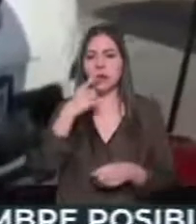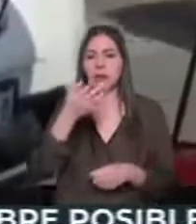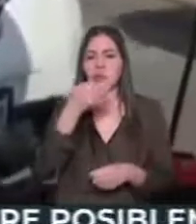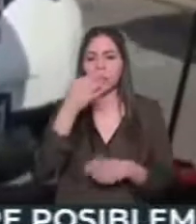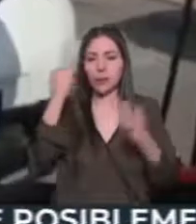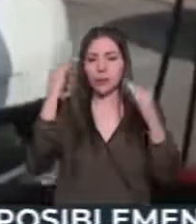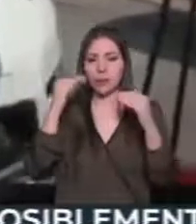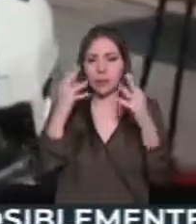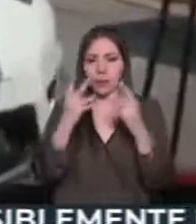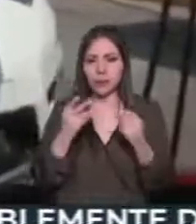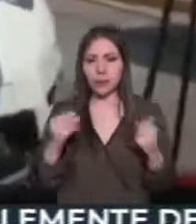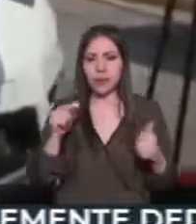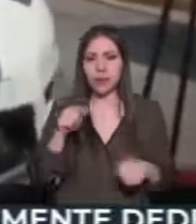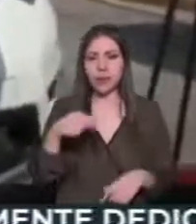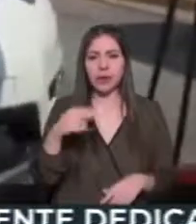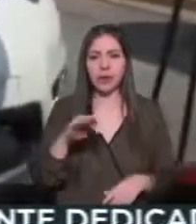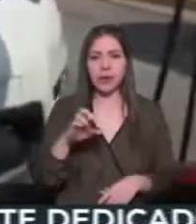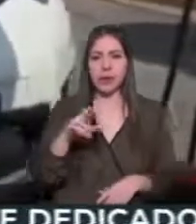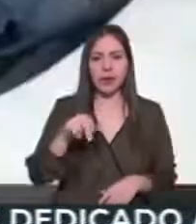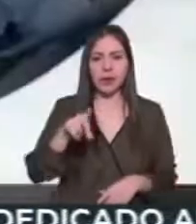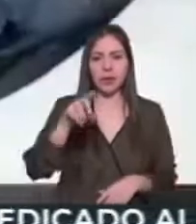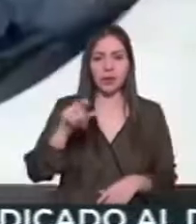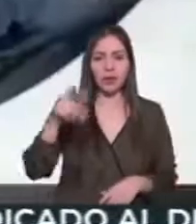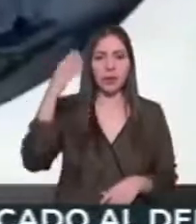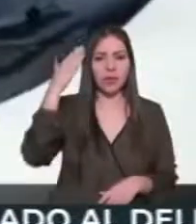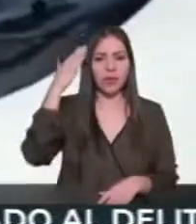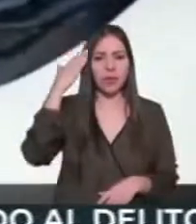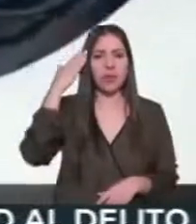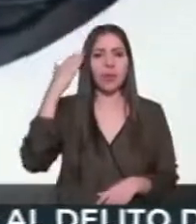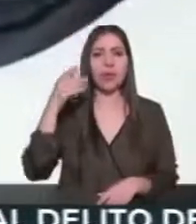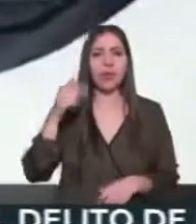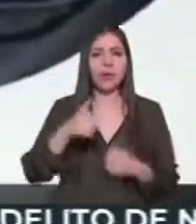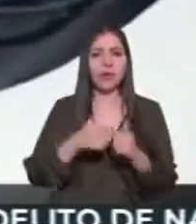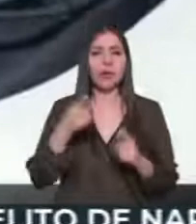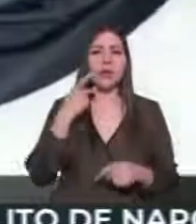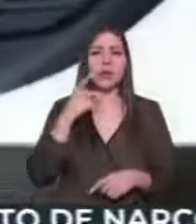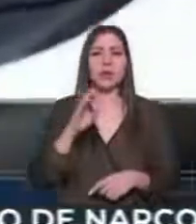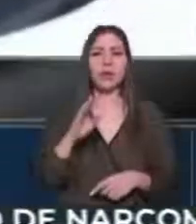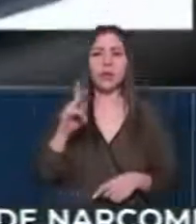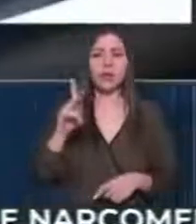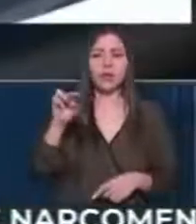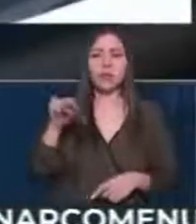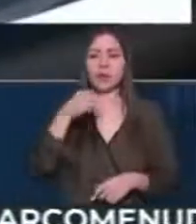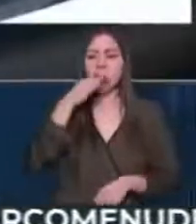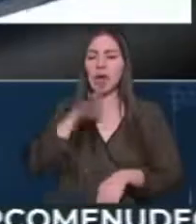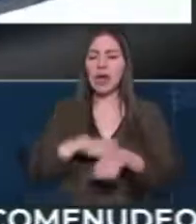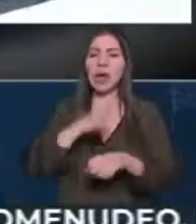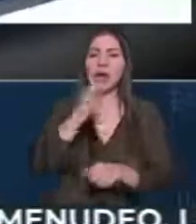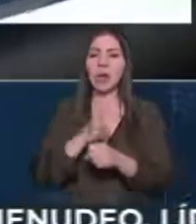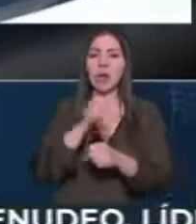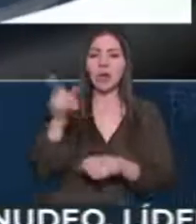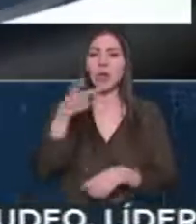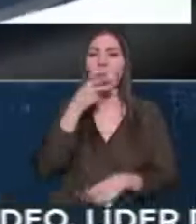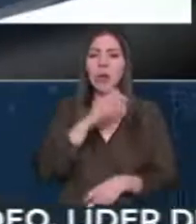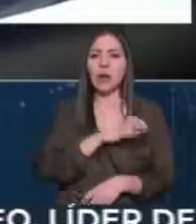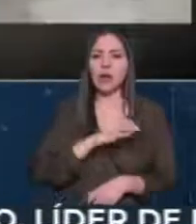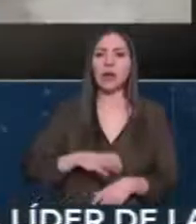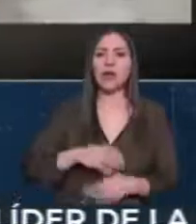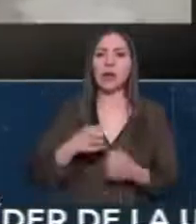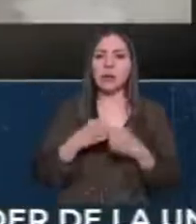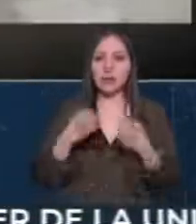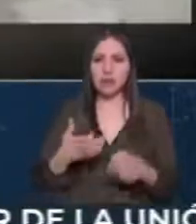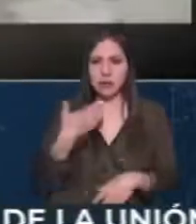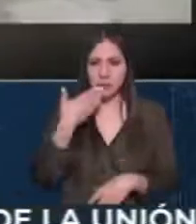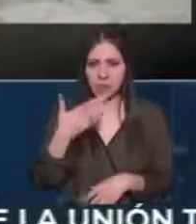Manuel Aces Barba, dirigente estatal en Guerrero de Fuerza por México, informó que el candidato está ahora estable y adelantó que pedirá a las autoridades municipales